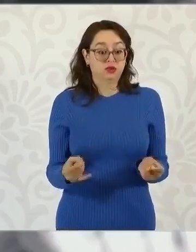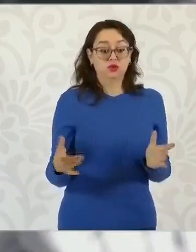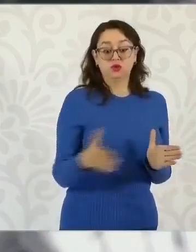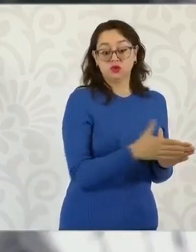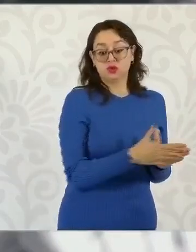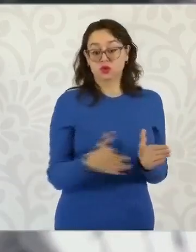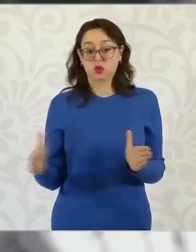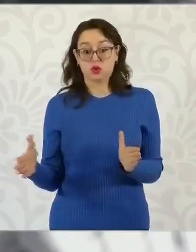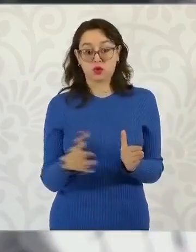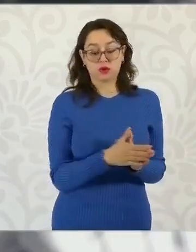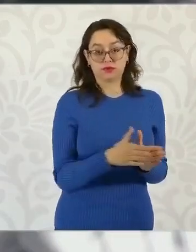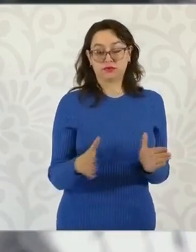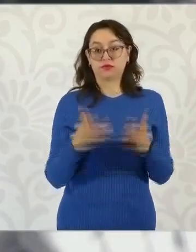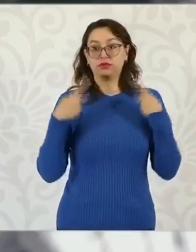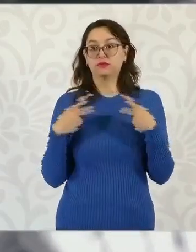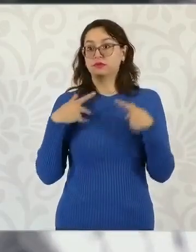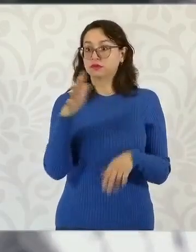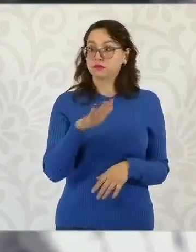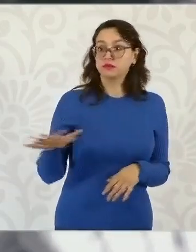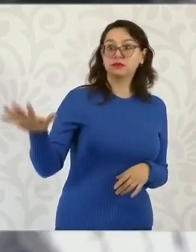la conciencia que hay en el pueblo de México,